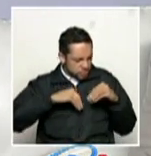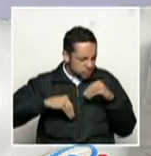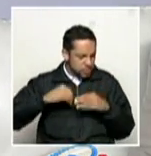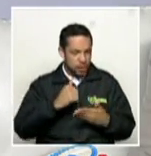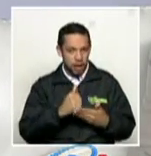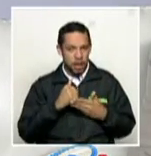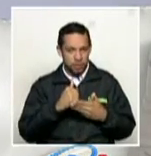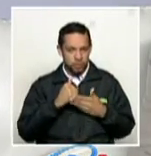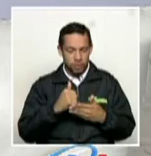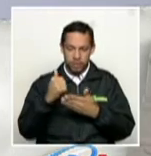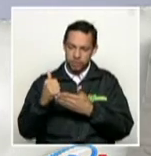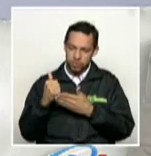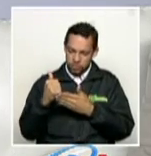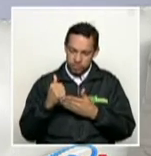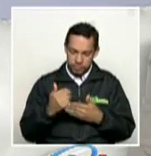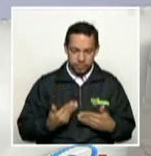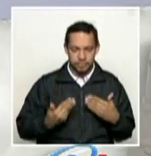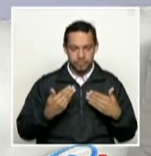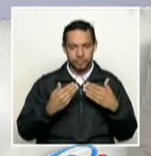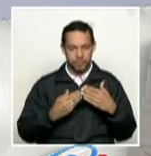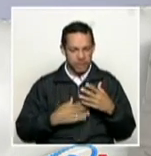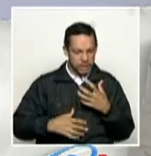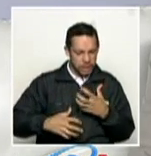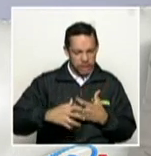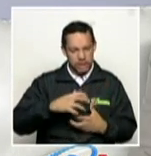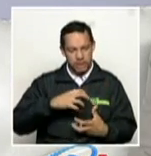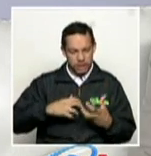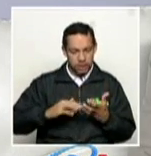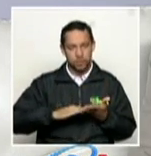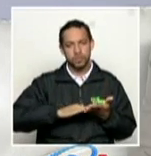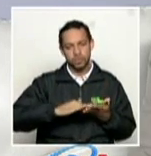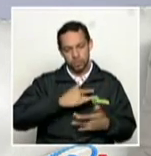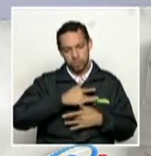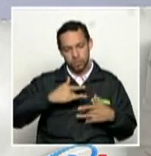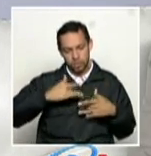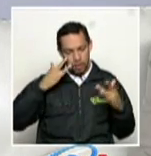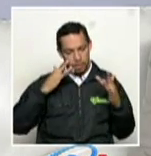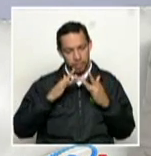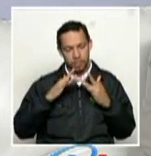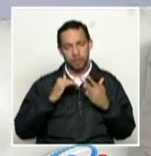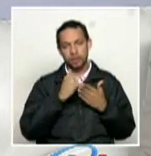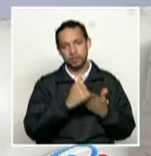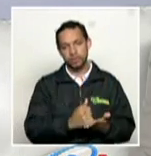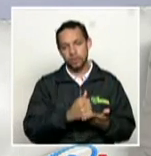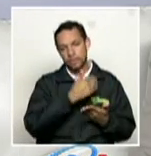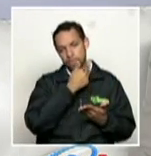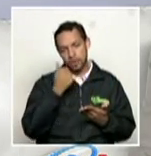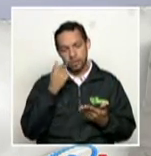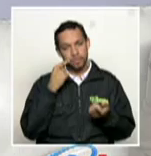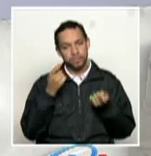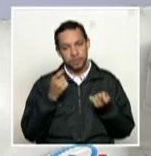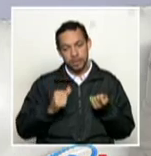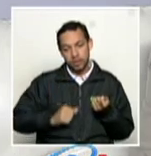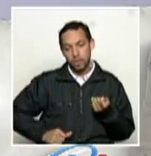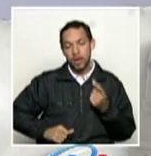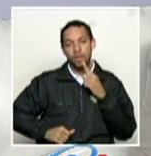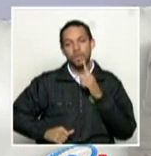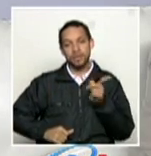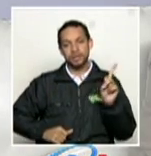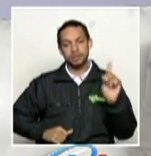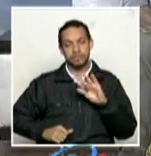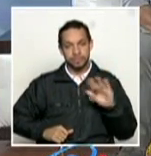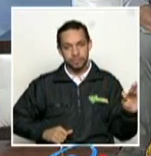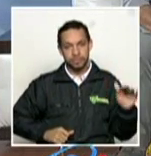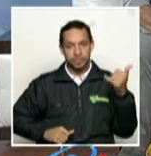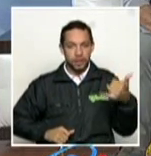le puede hacer a usted para descongestionarla y mejorar todo ese problema antes de someterse a más cirugías. Vamos